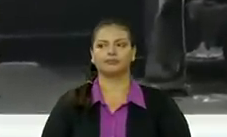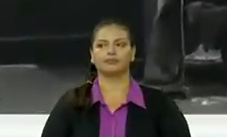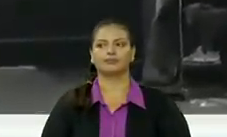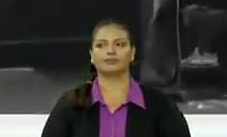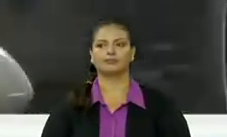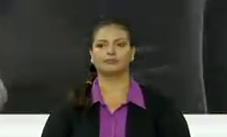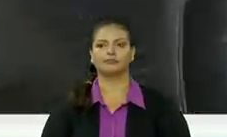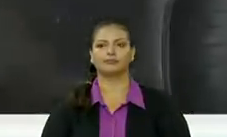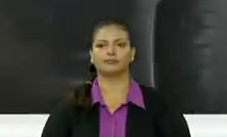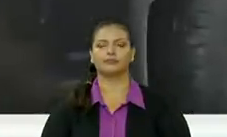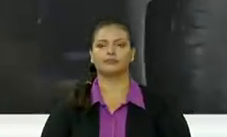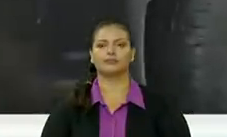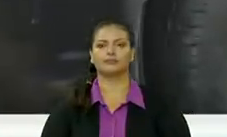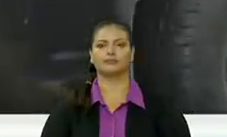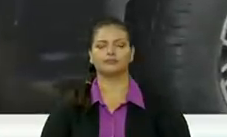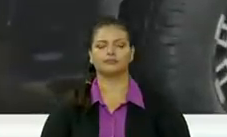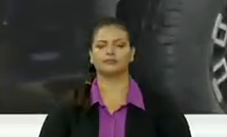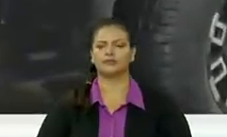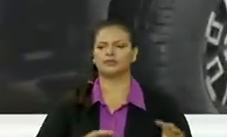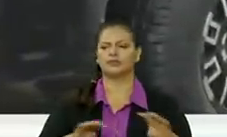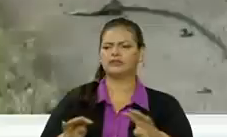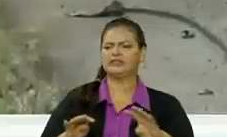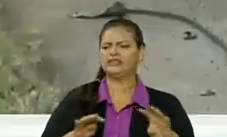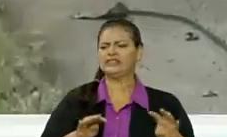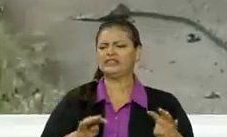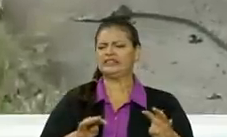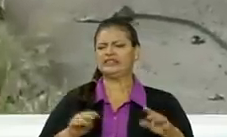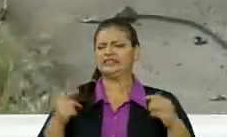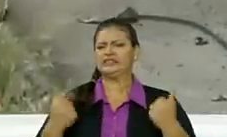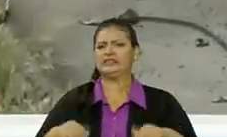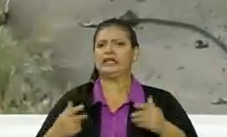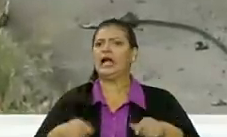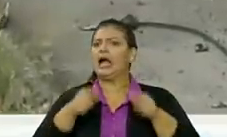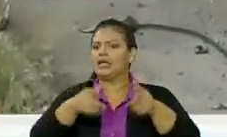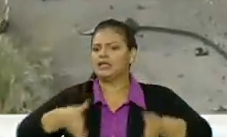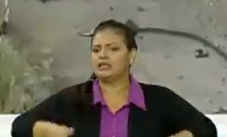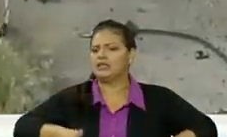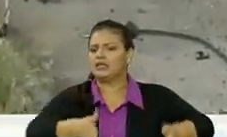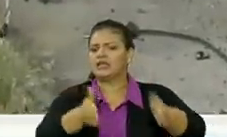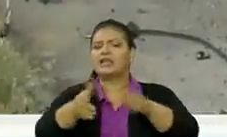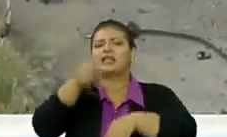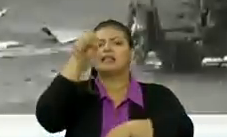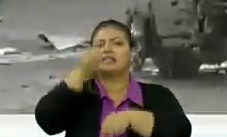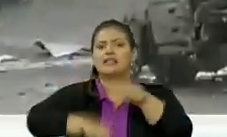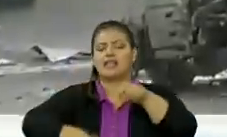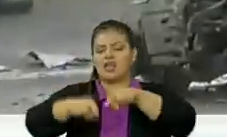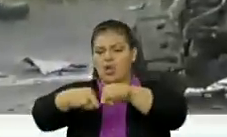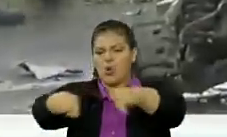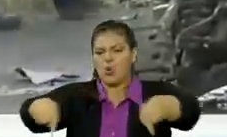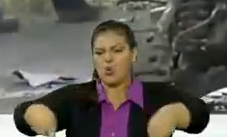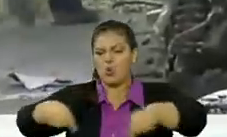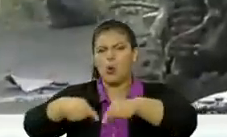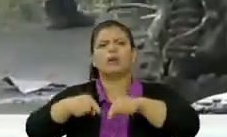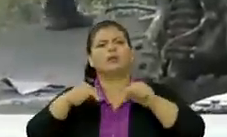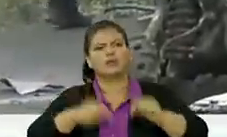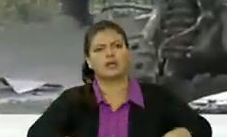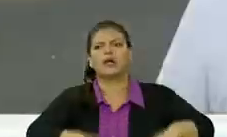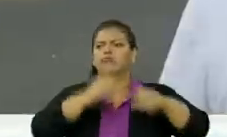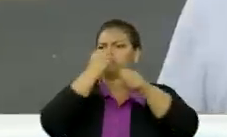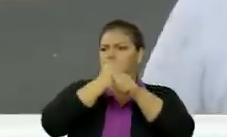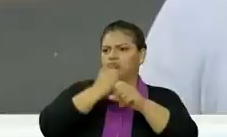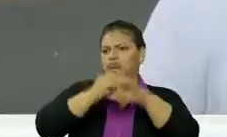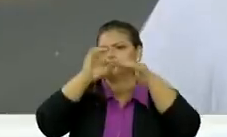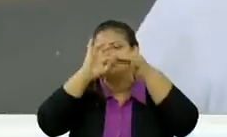lateral Jaramillo-Montecristi aseguran que falló la señalización de los trabajos que se realizan. Piden la colocación de más señales de tránsito e